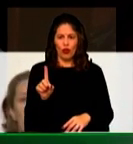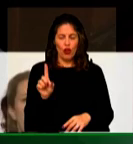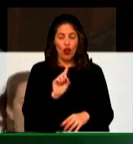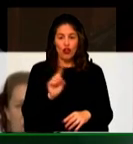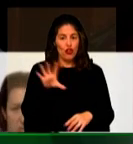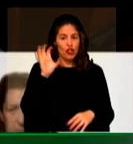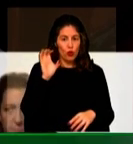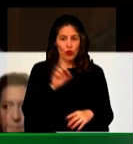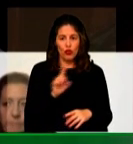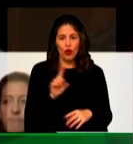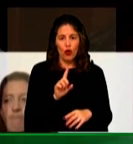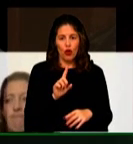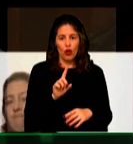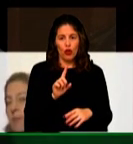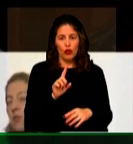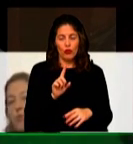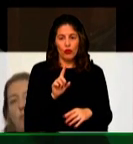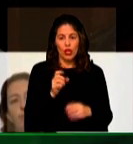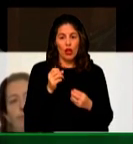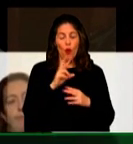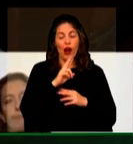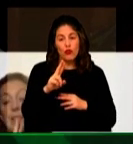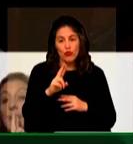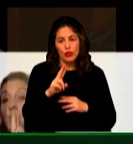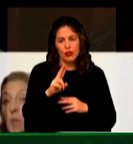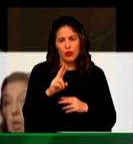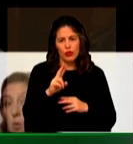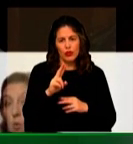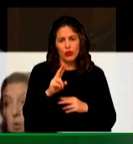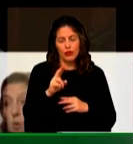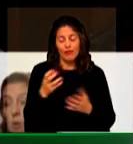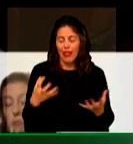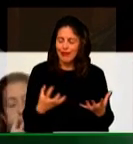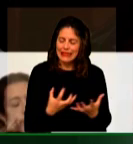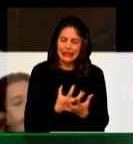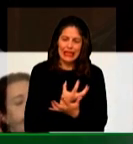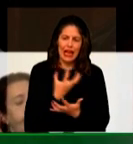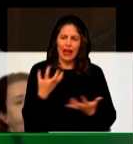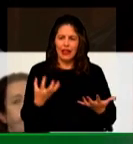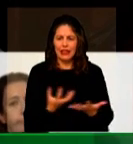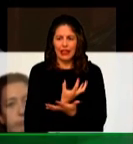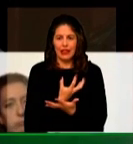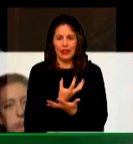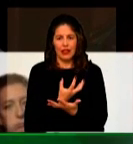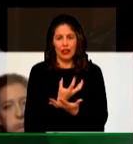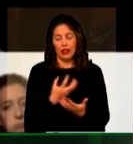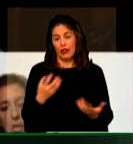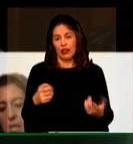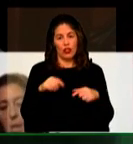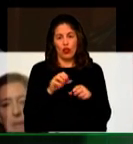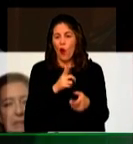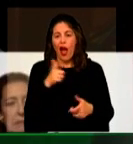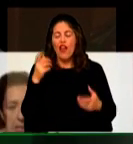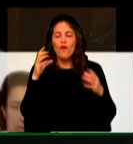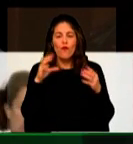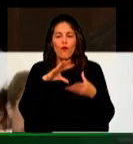escuchó tuvo como resultado la tragedia. La tragedia es para nosotros la etapa 3. No hay